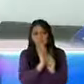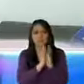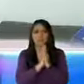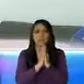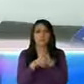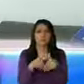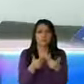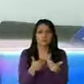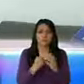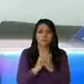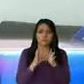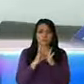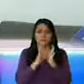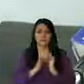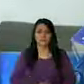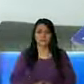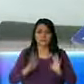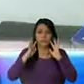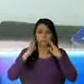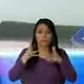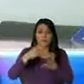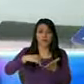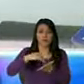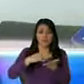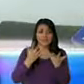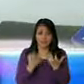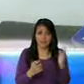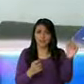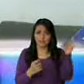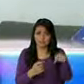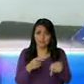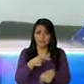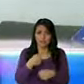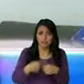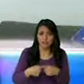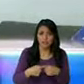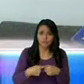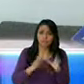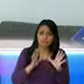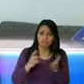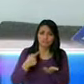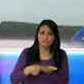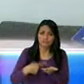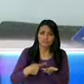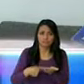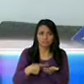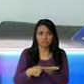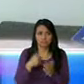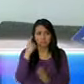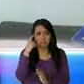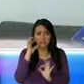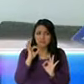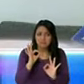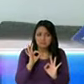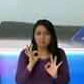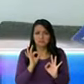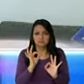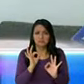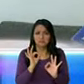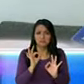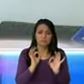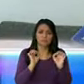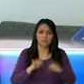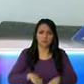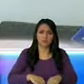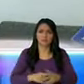Los compañeros maestros de Manabí quieren venir a Quito. Lo vamos a analizar, lo vamos a pensar